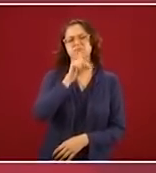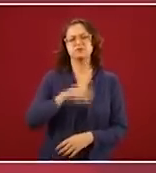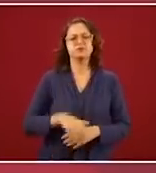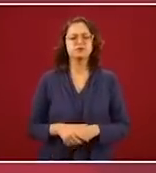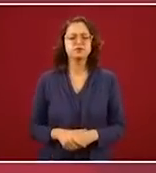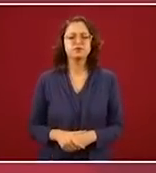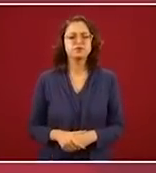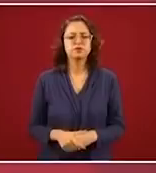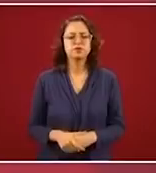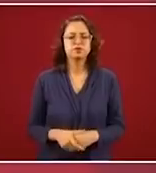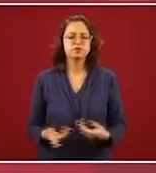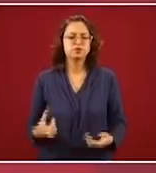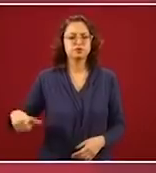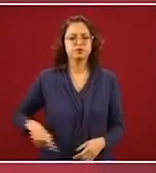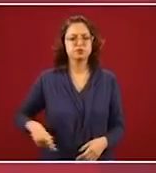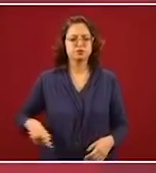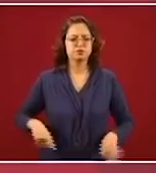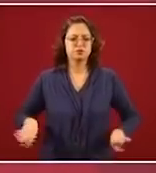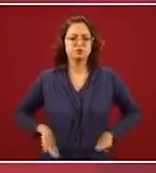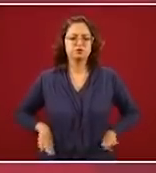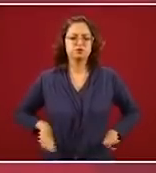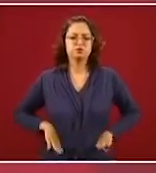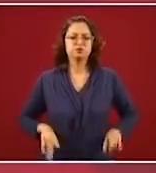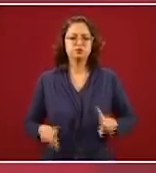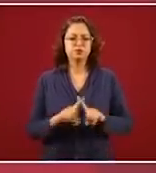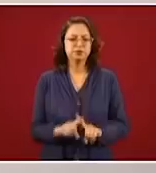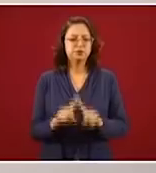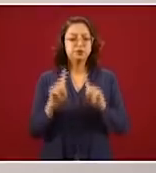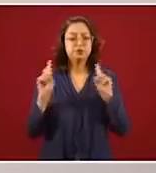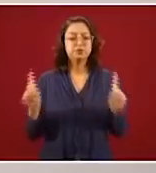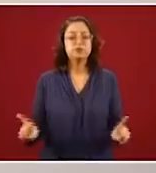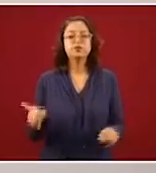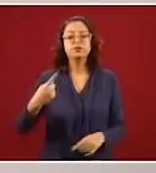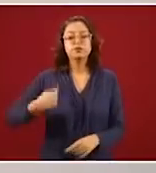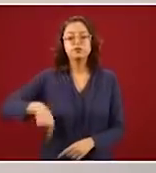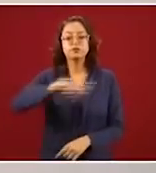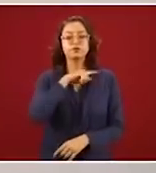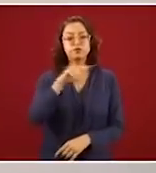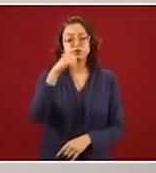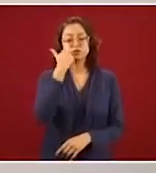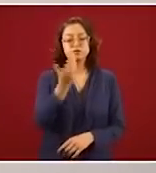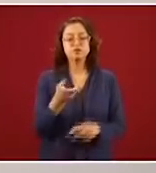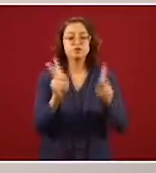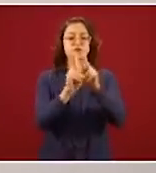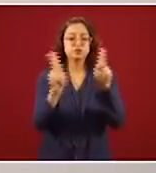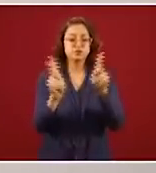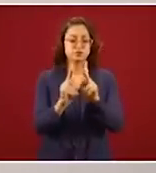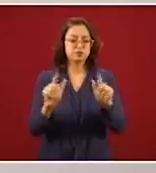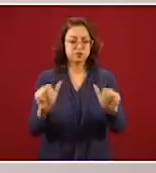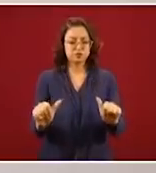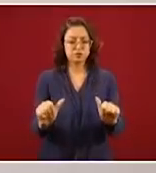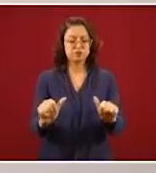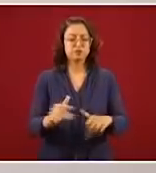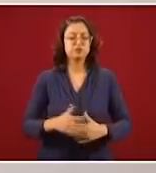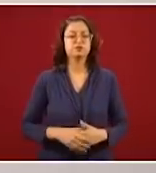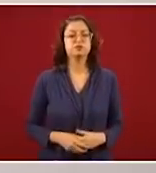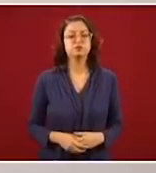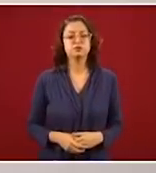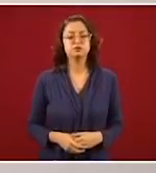es el distintivo de este gobierno. Nosotros queremos la paz, queremos